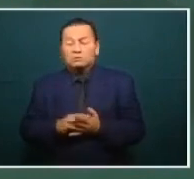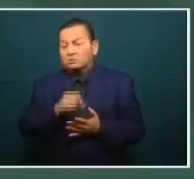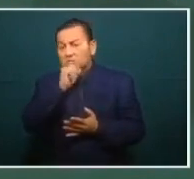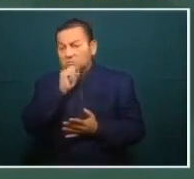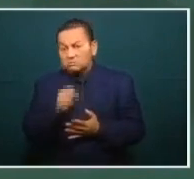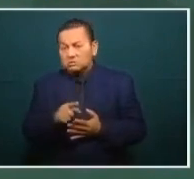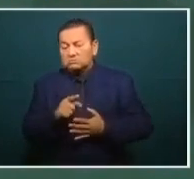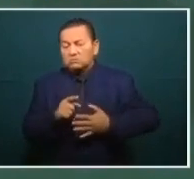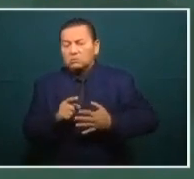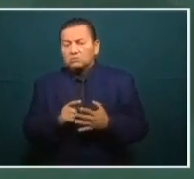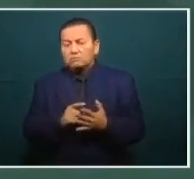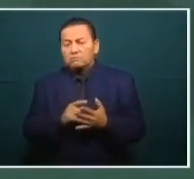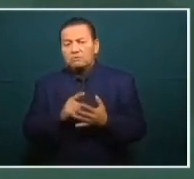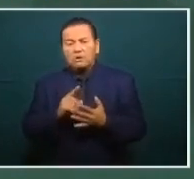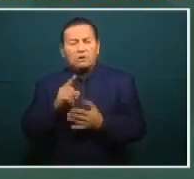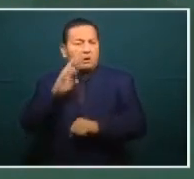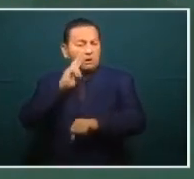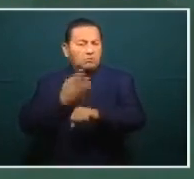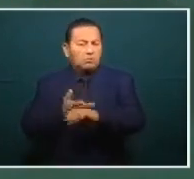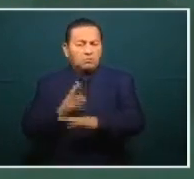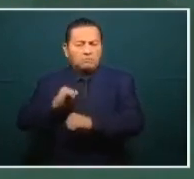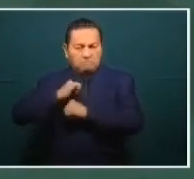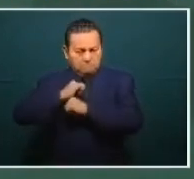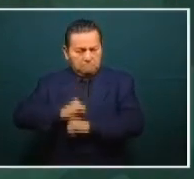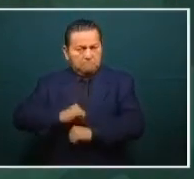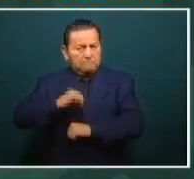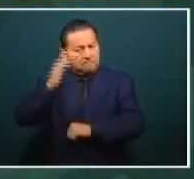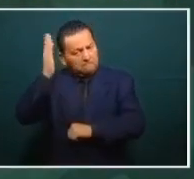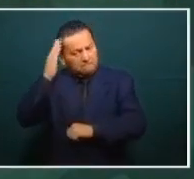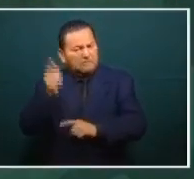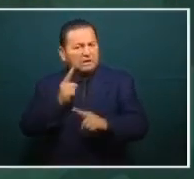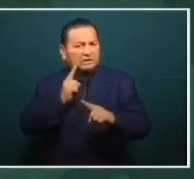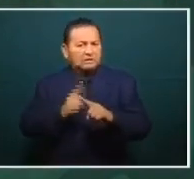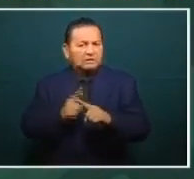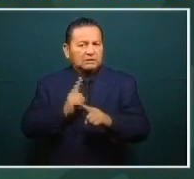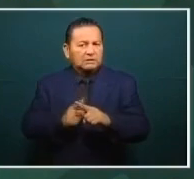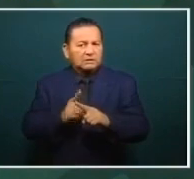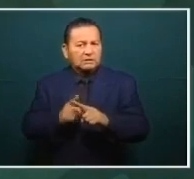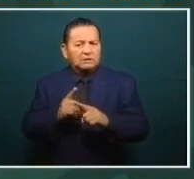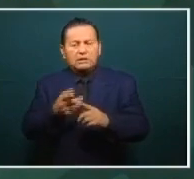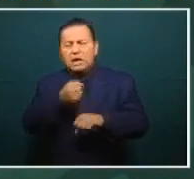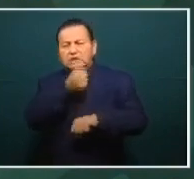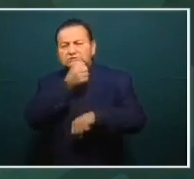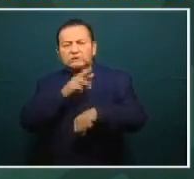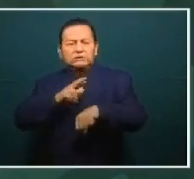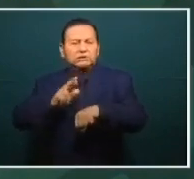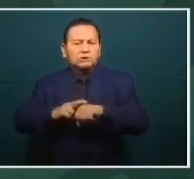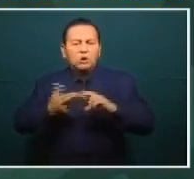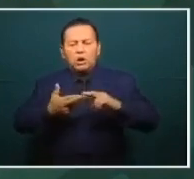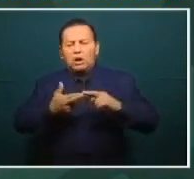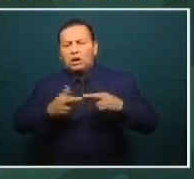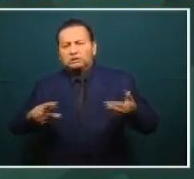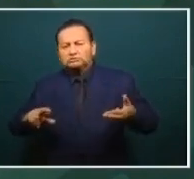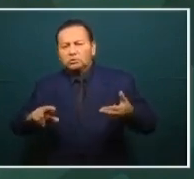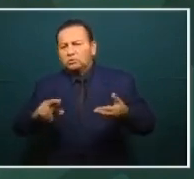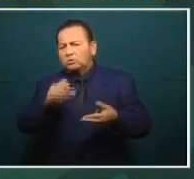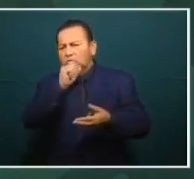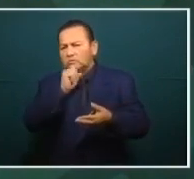y la encabeza the chief of the police, el Alfonso secretario Romo, de Relaciones,